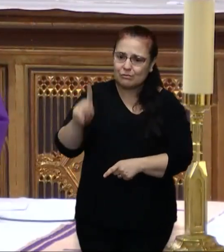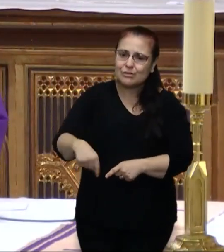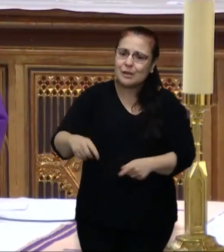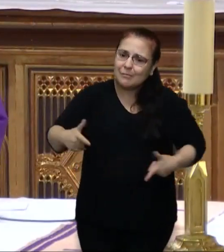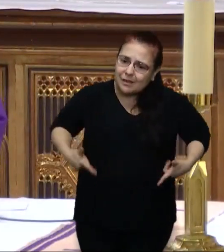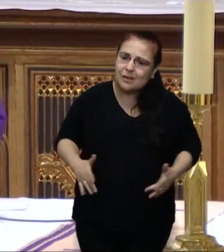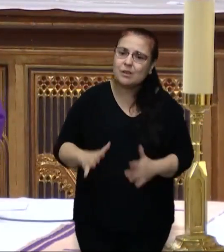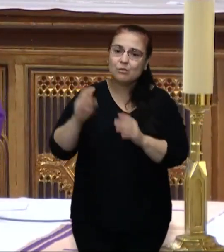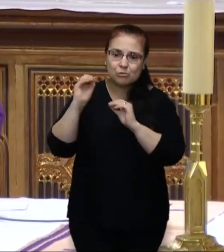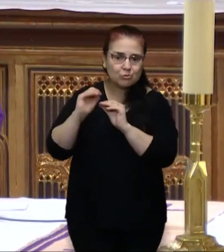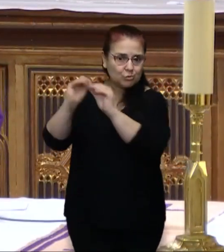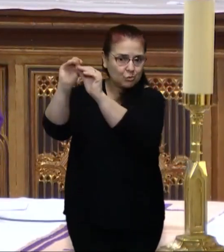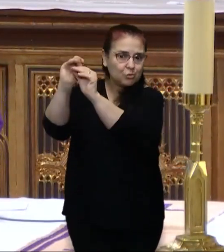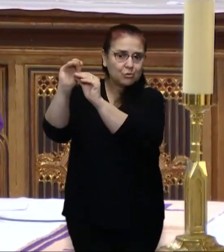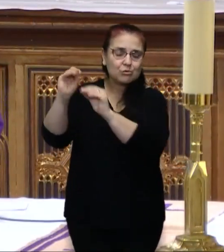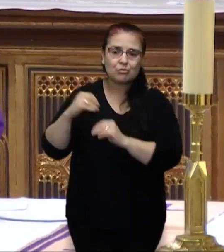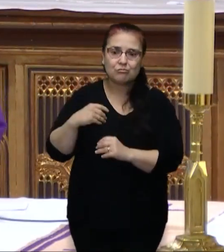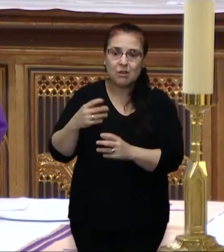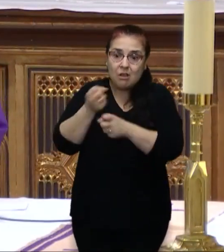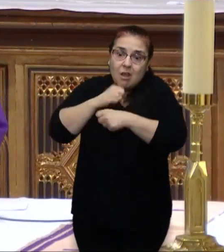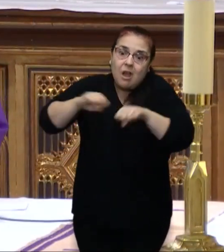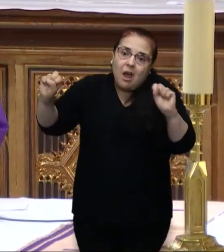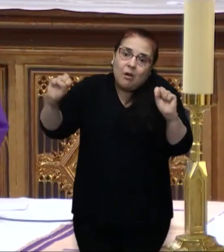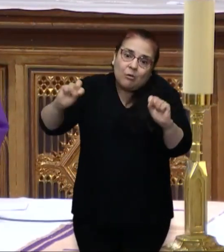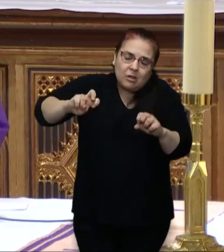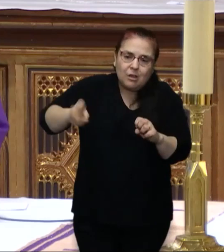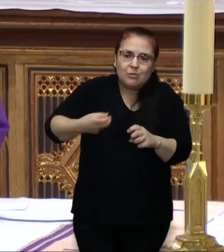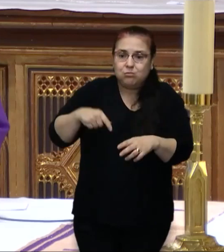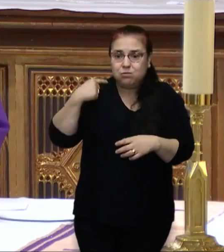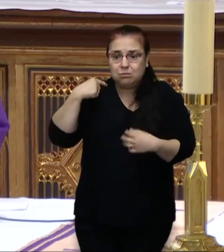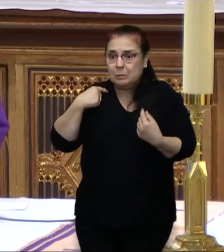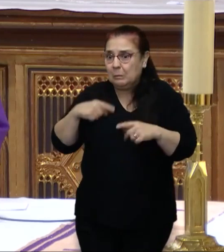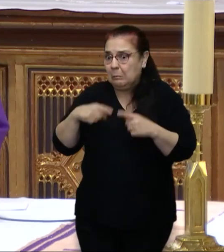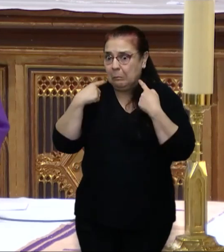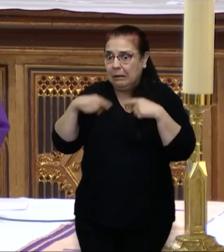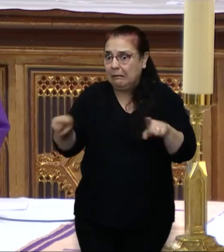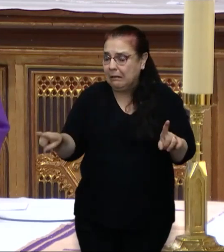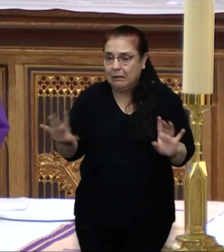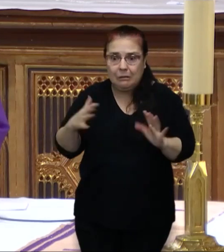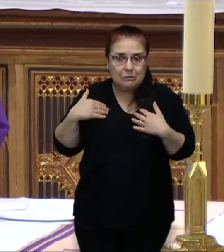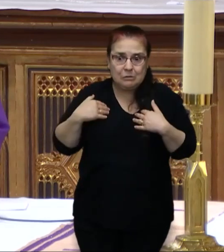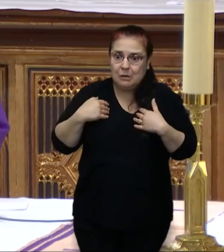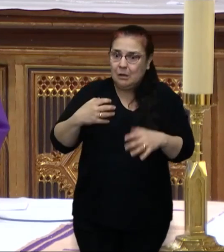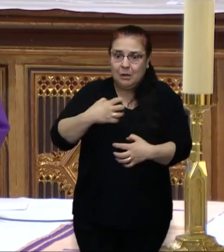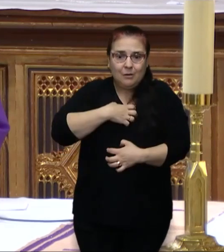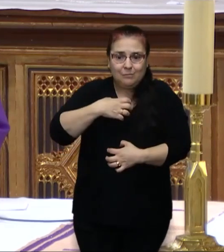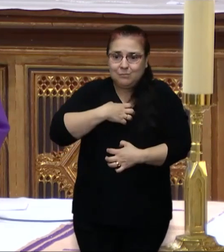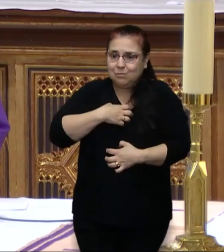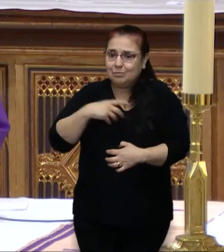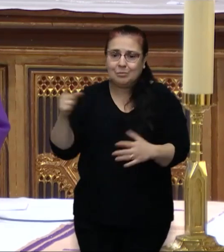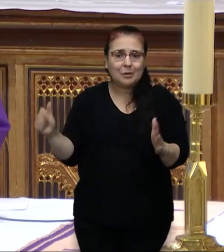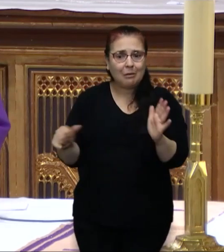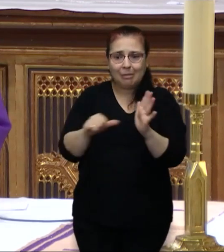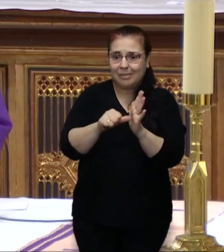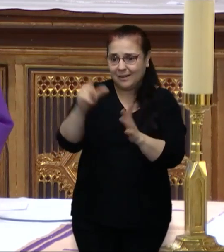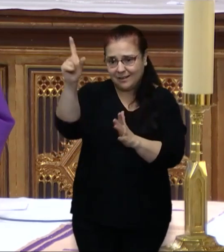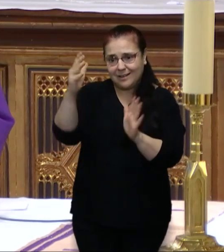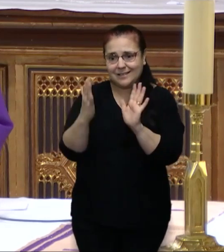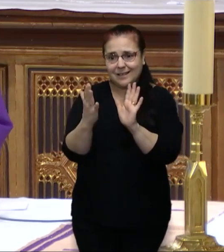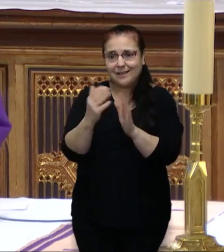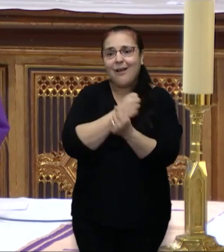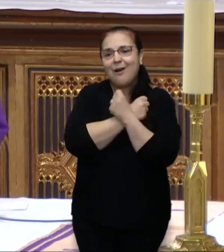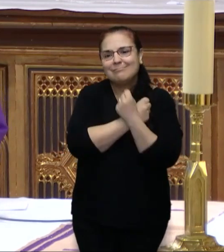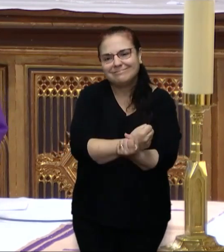hijos tuyos. Aunque en otro tiempo estábamos perdidos y éramos incapaces de acercarnos a ti, nos